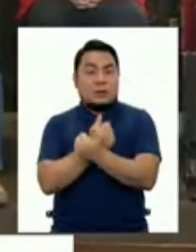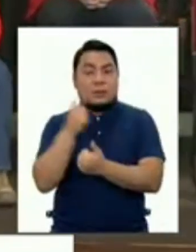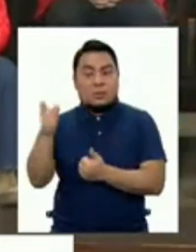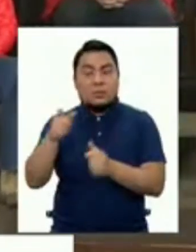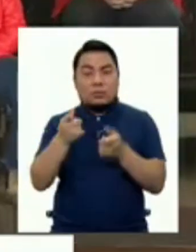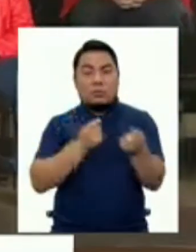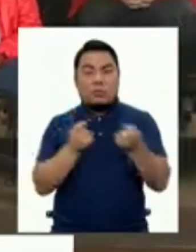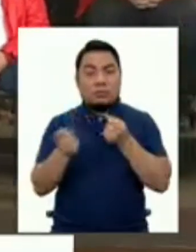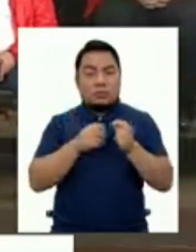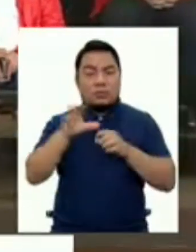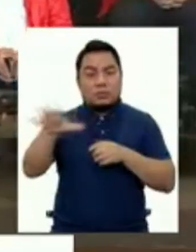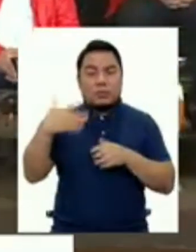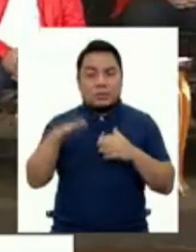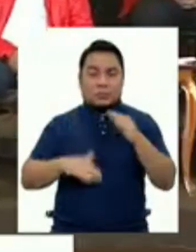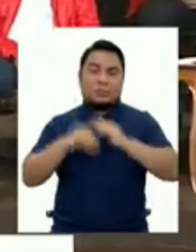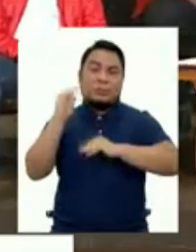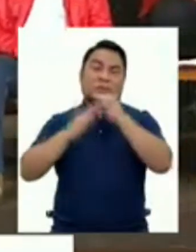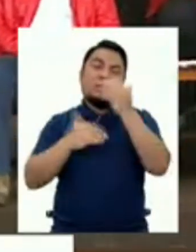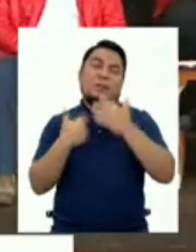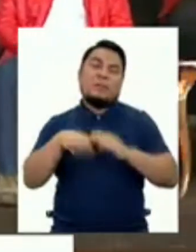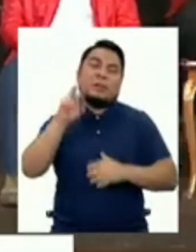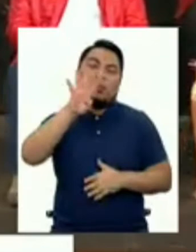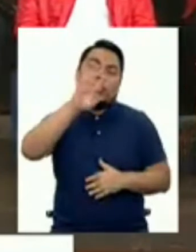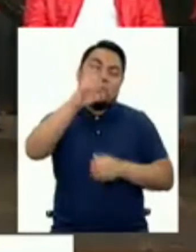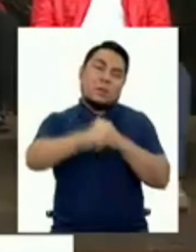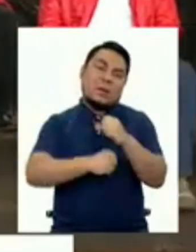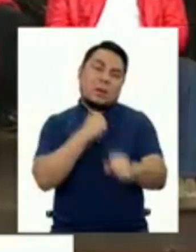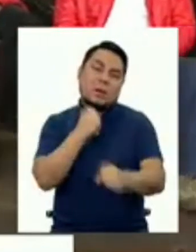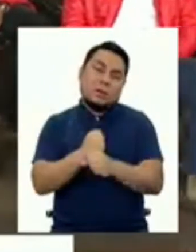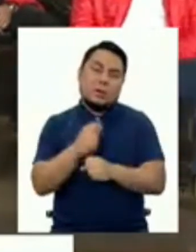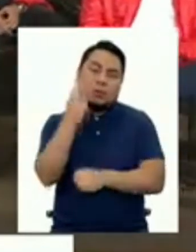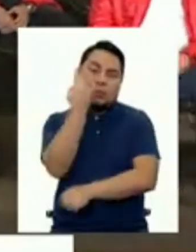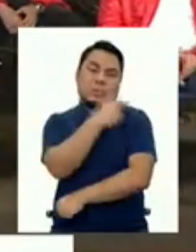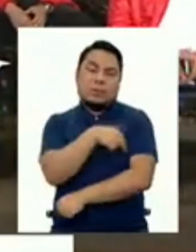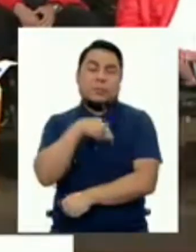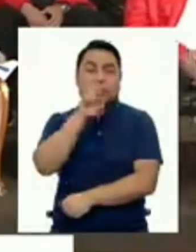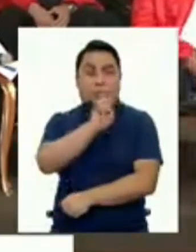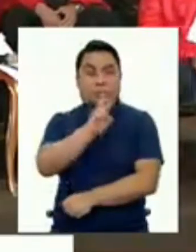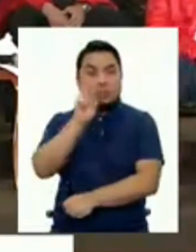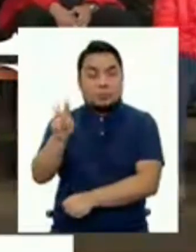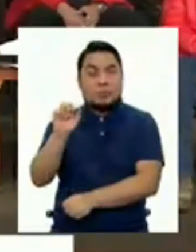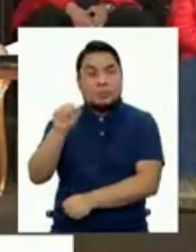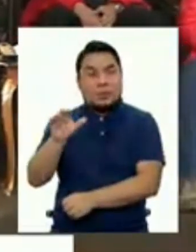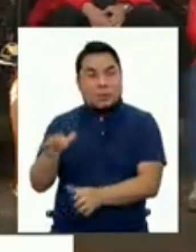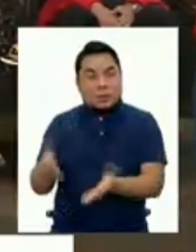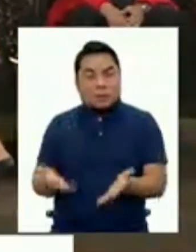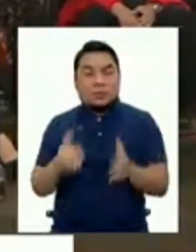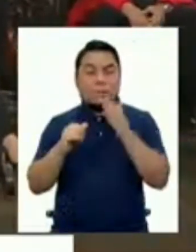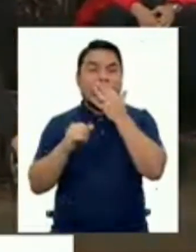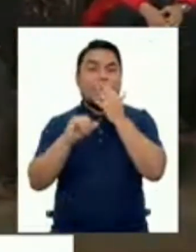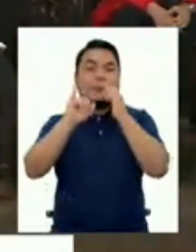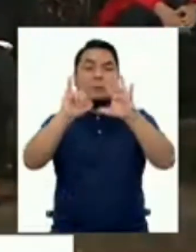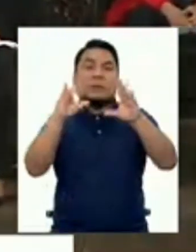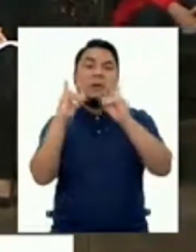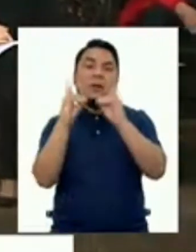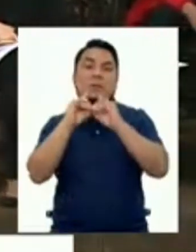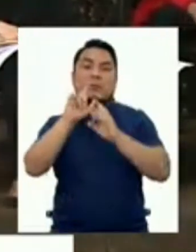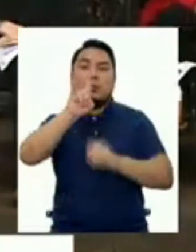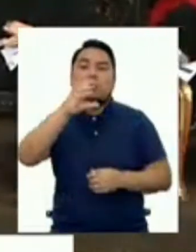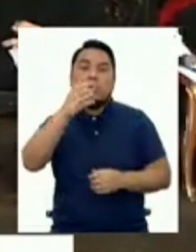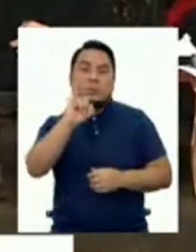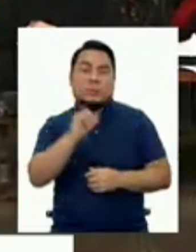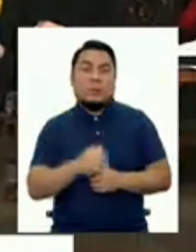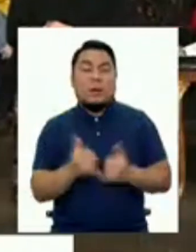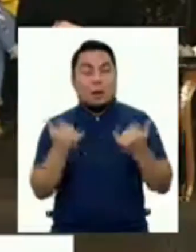regional precedente ha construido durante más de 4 años un hospital 2-2 que cuenta con solo 6 camas en UCI